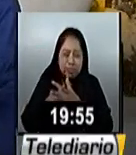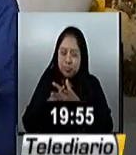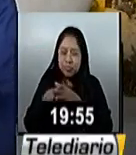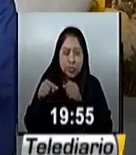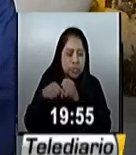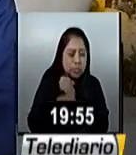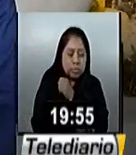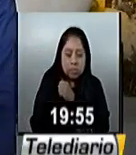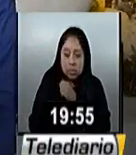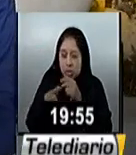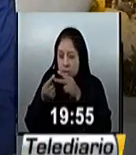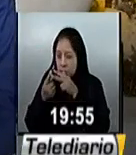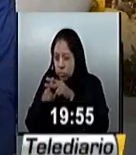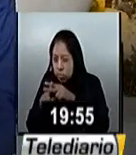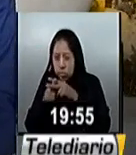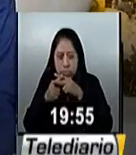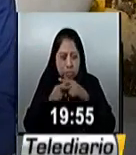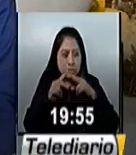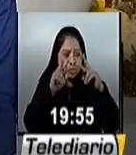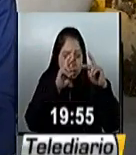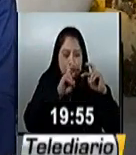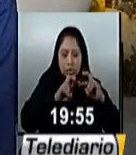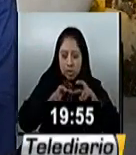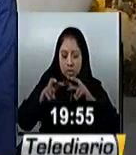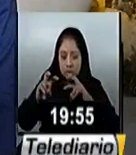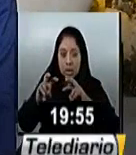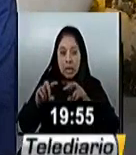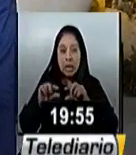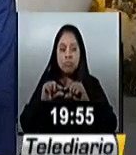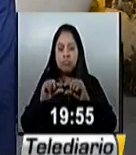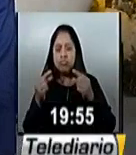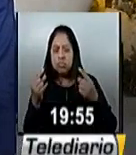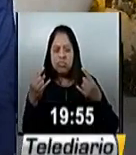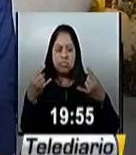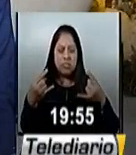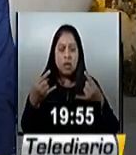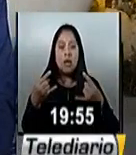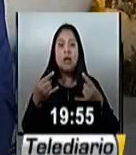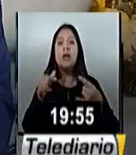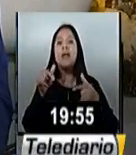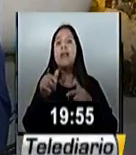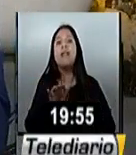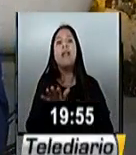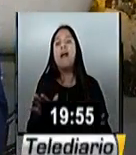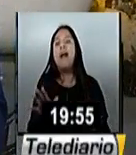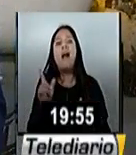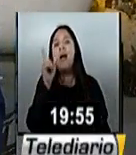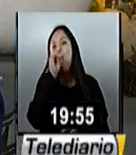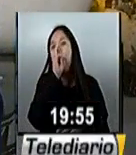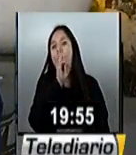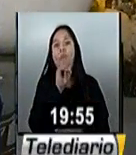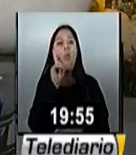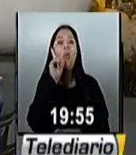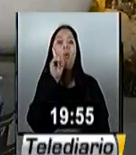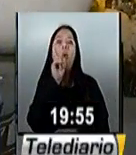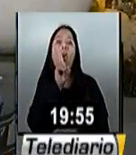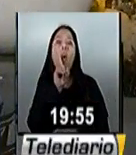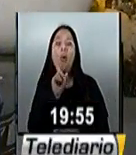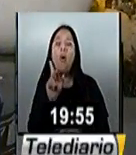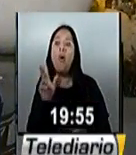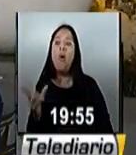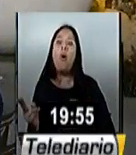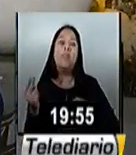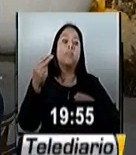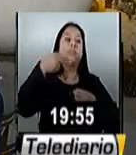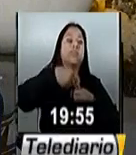delictivas se irán quedando sin jóvenes a los cuales reclutar